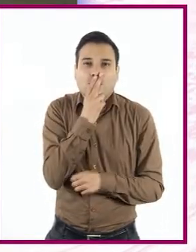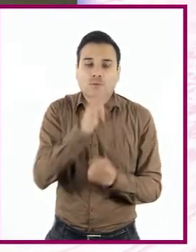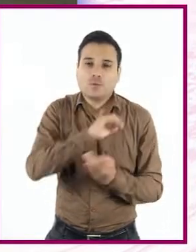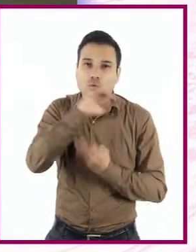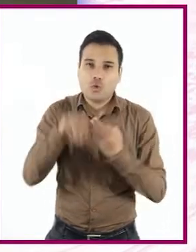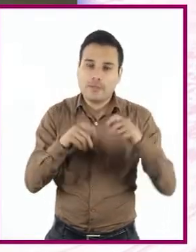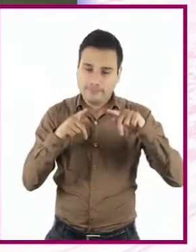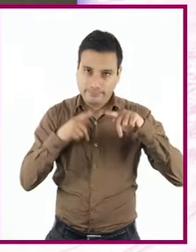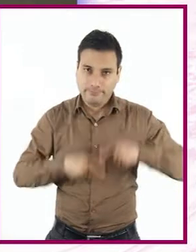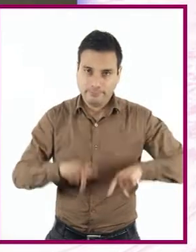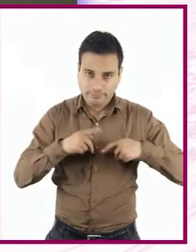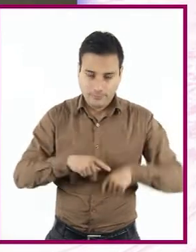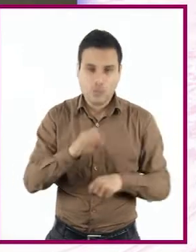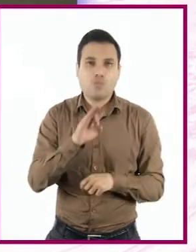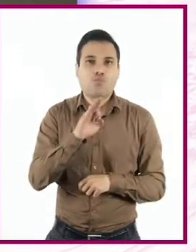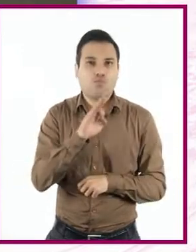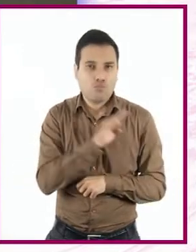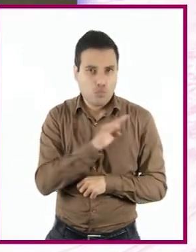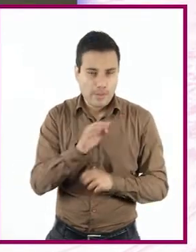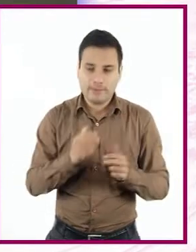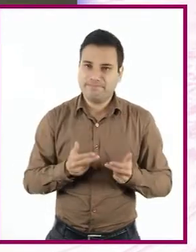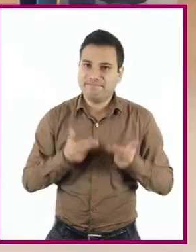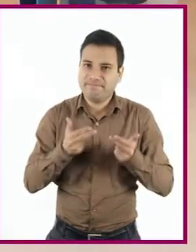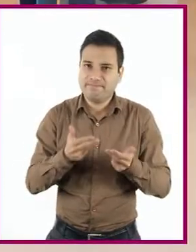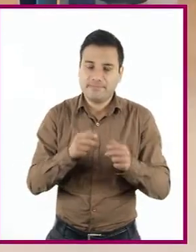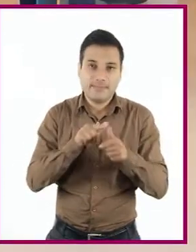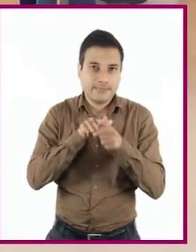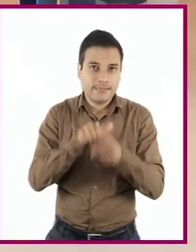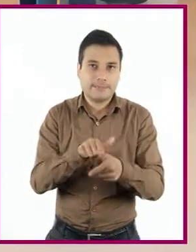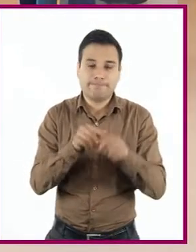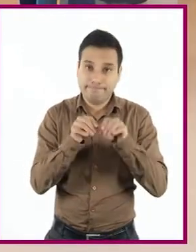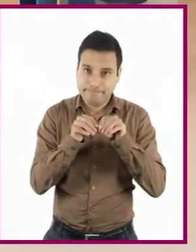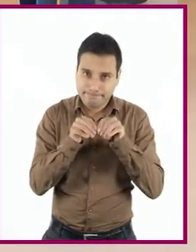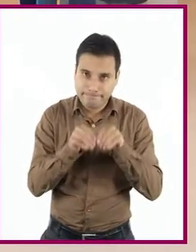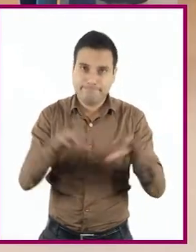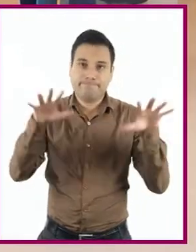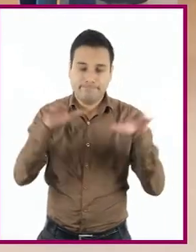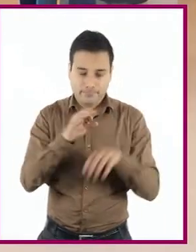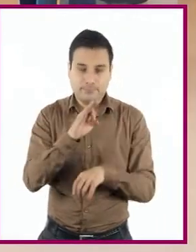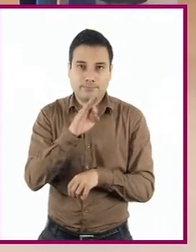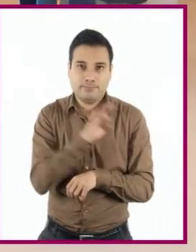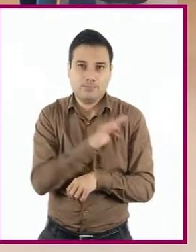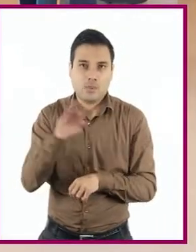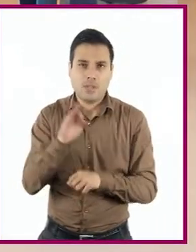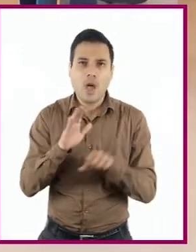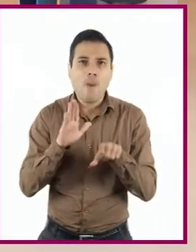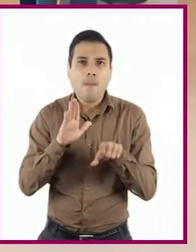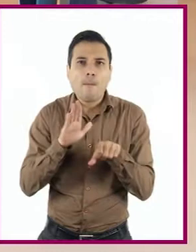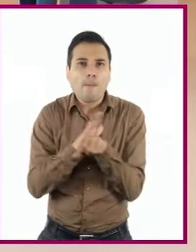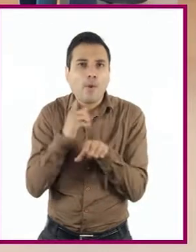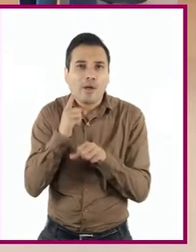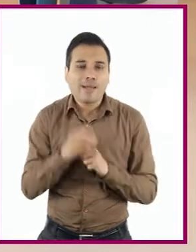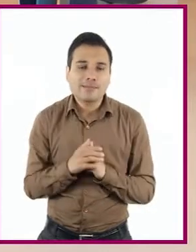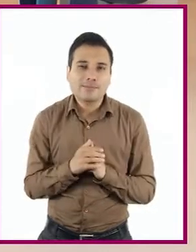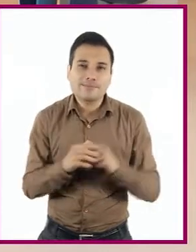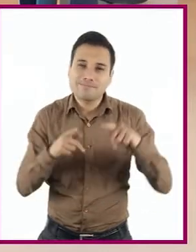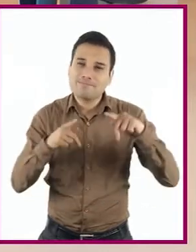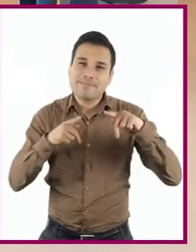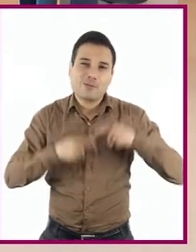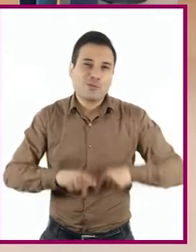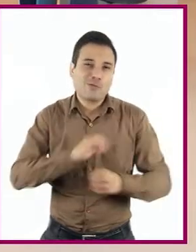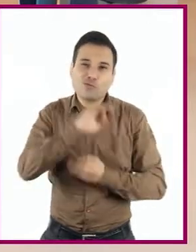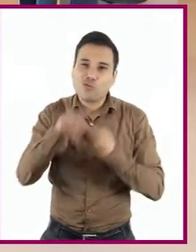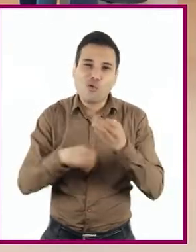podemos participar contándolos a nuestros seres cercanos, porque todo el mundo